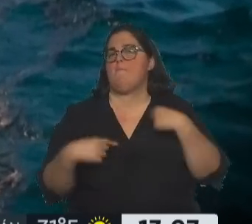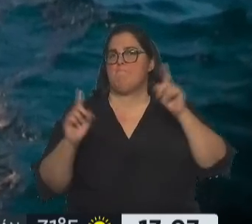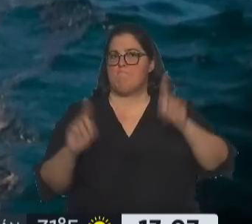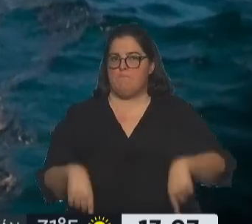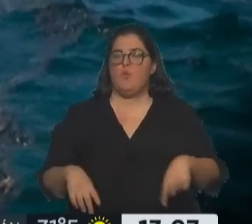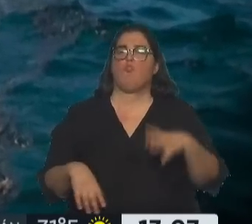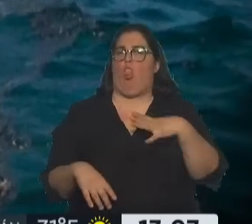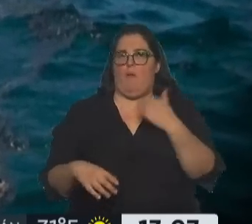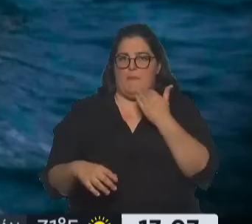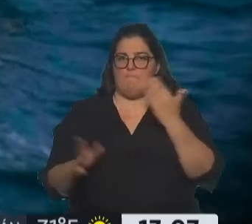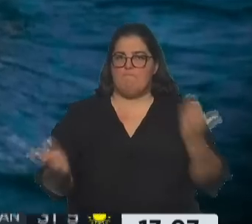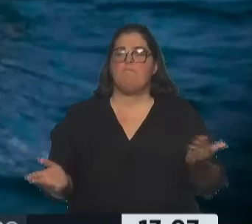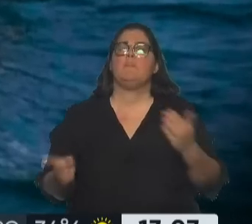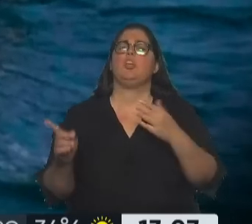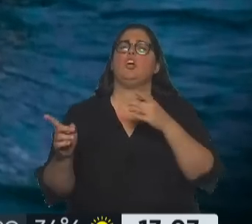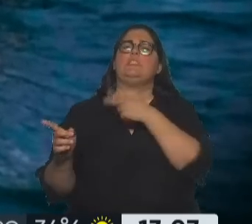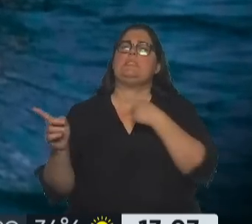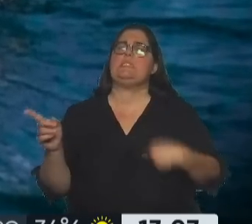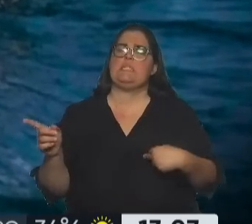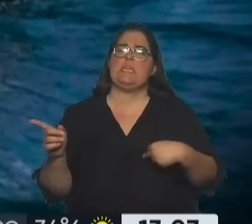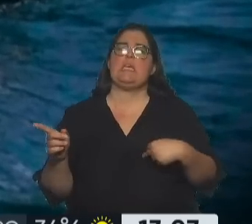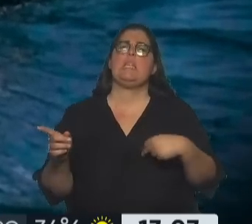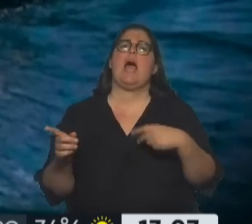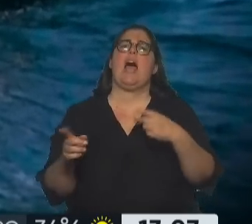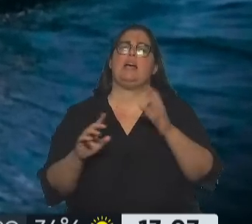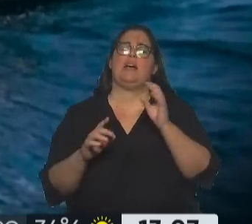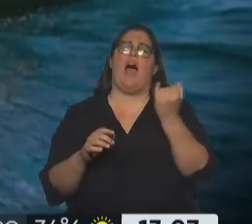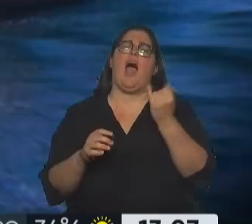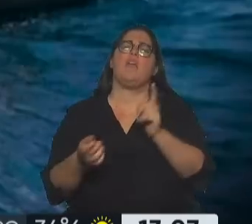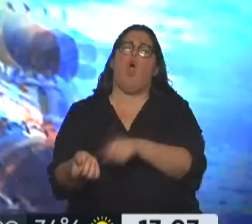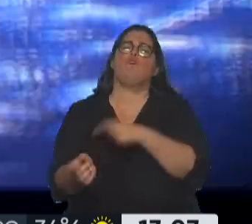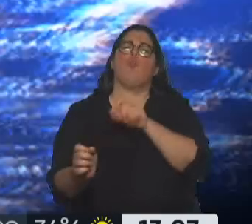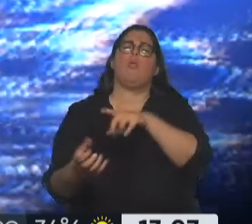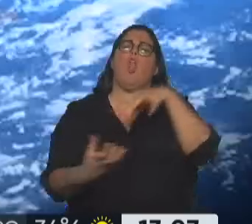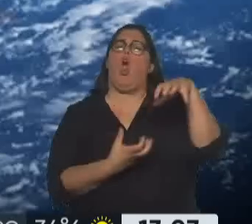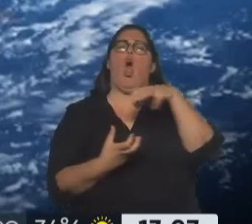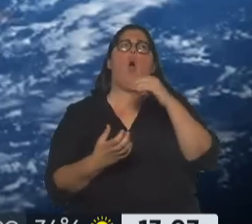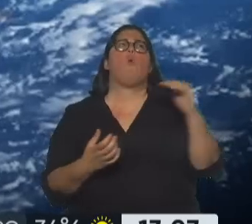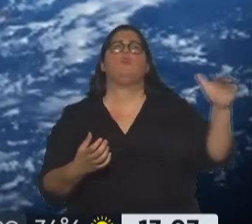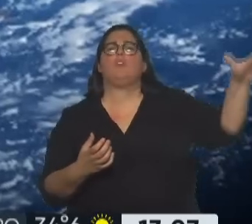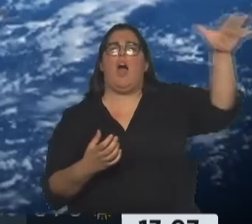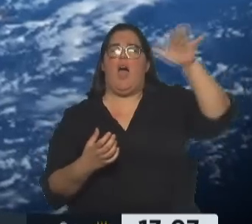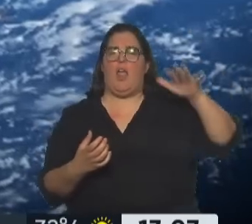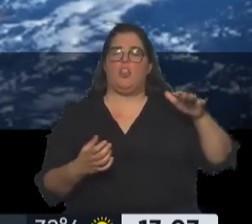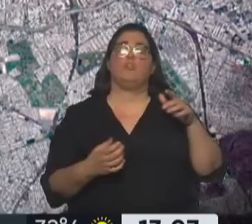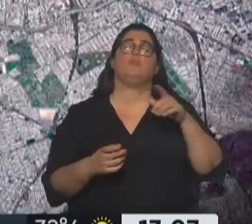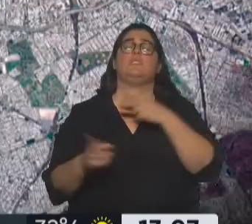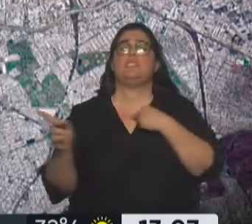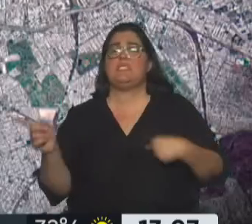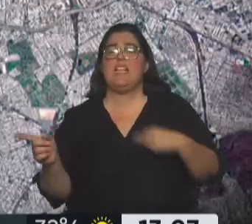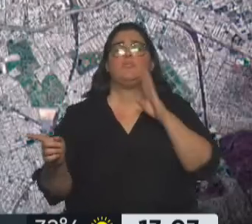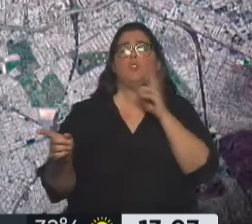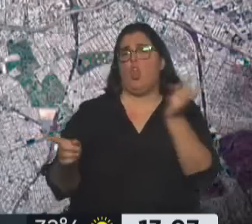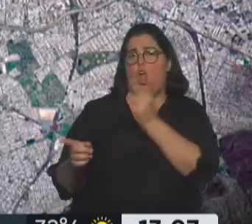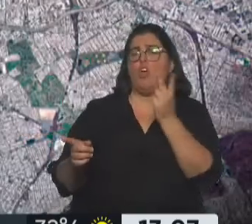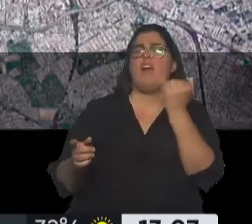en las capacidades de los globos de gran altitud no es nuevo. Si bien China tiene, como Estados Unidos, la capacidad